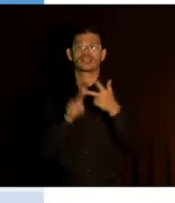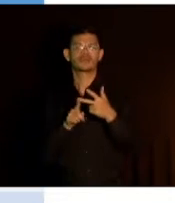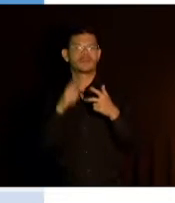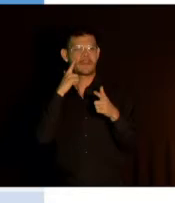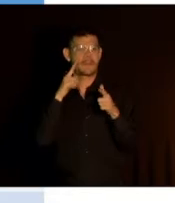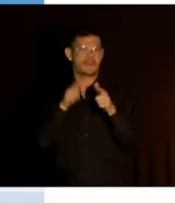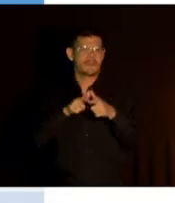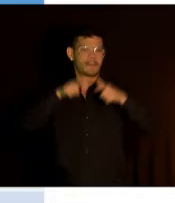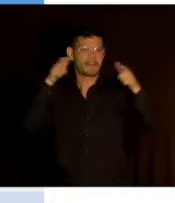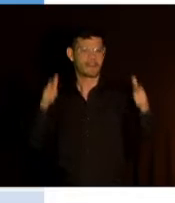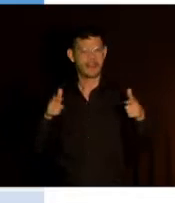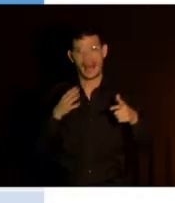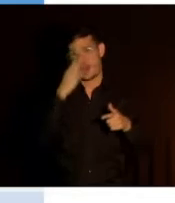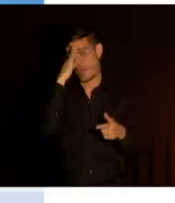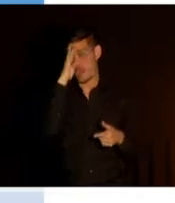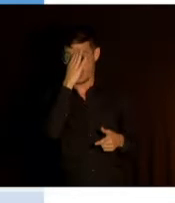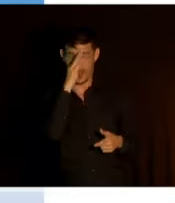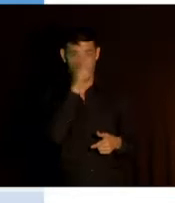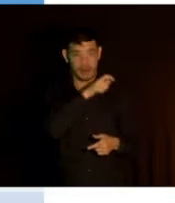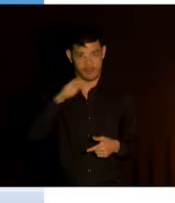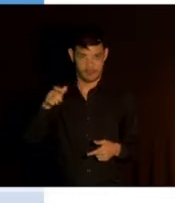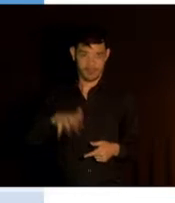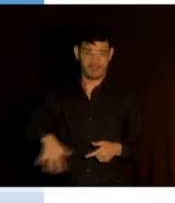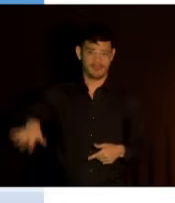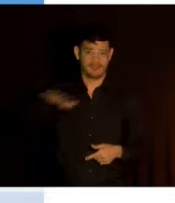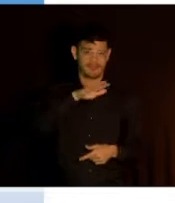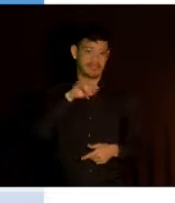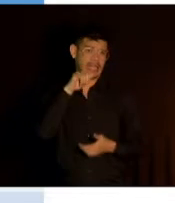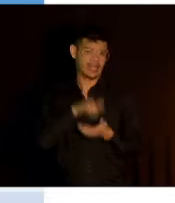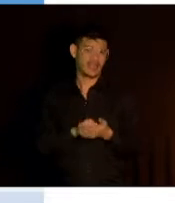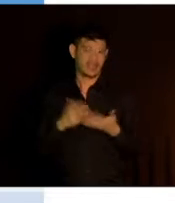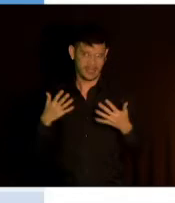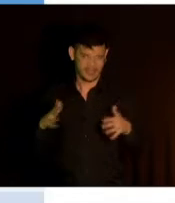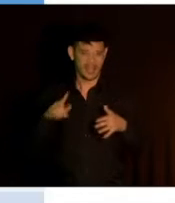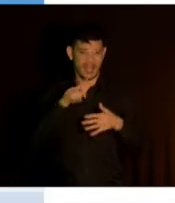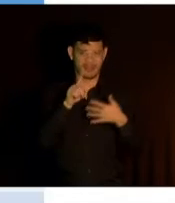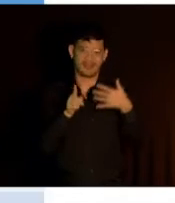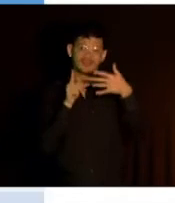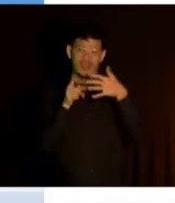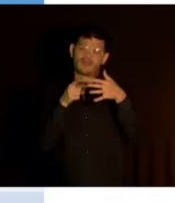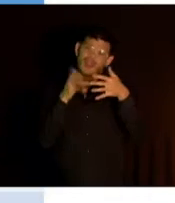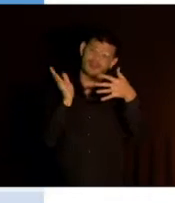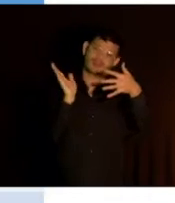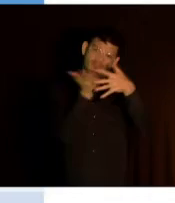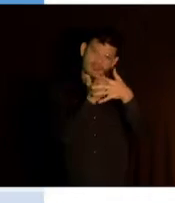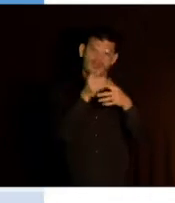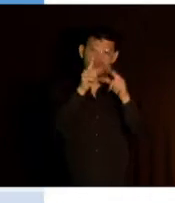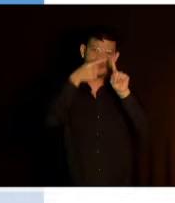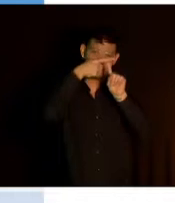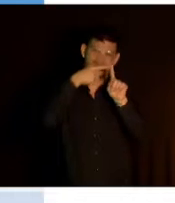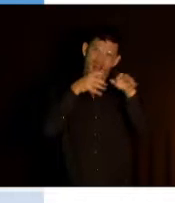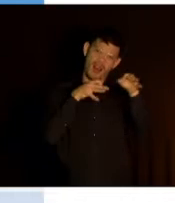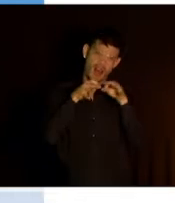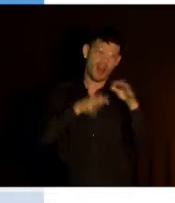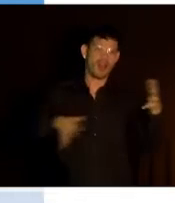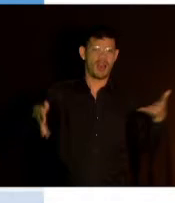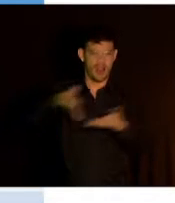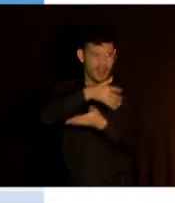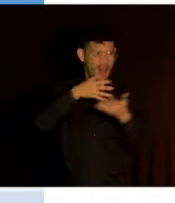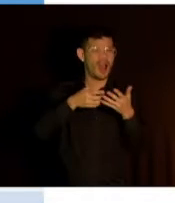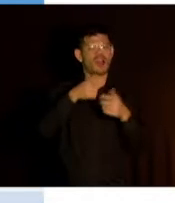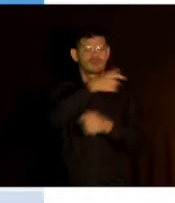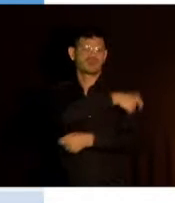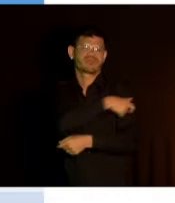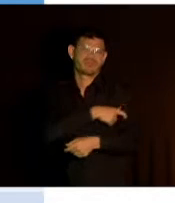digamos que esta primera parte ya se ha venido socializando demasiado y la gente ya lo tiene claro, porque el comité viene organizando los diferentes